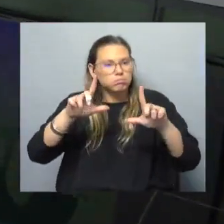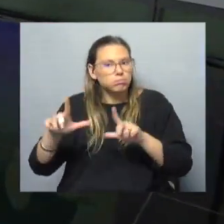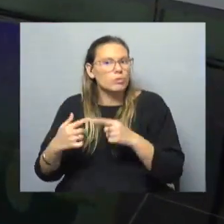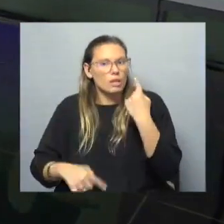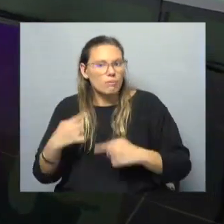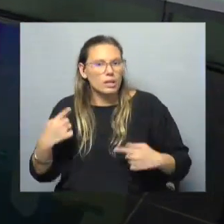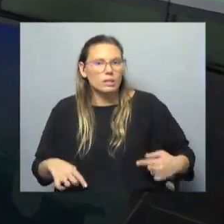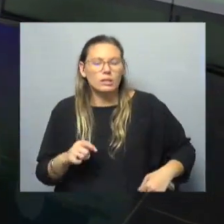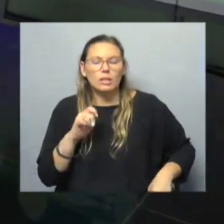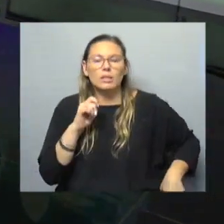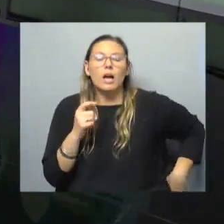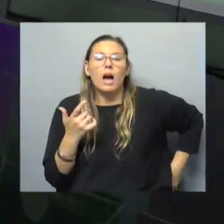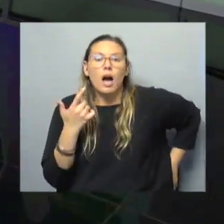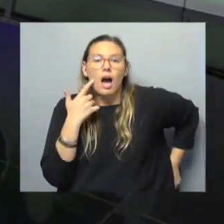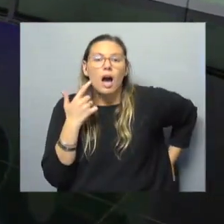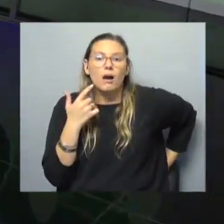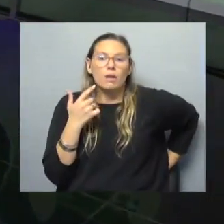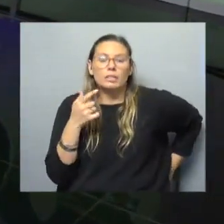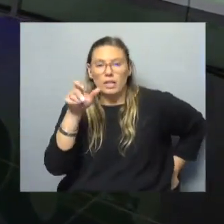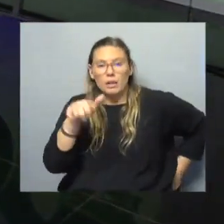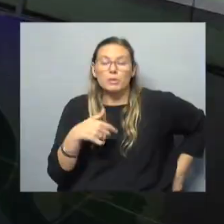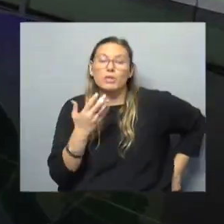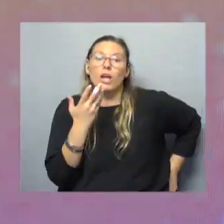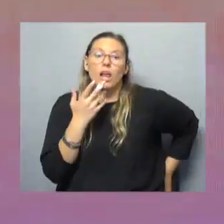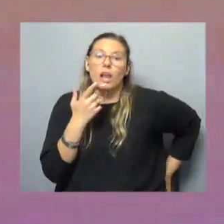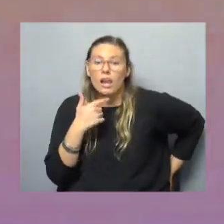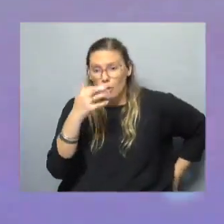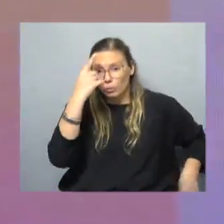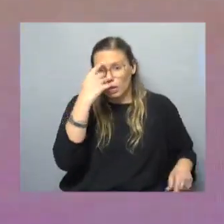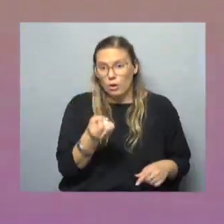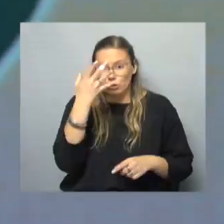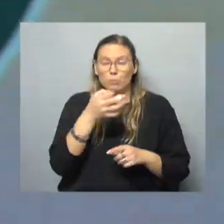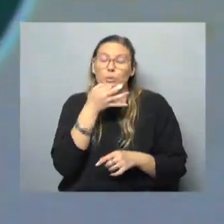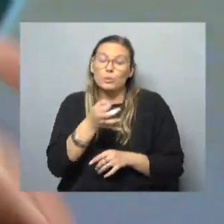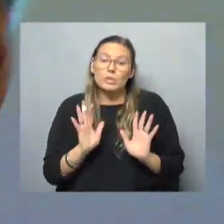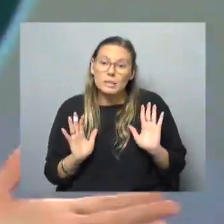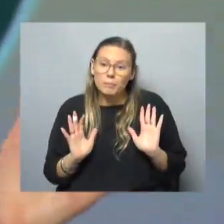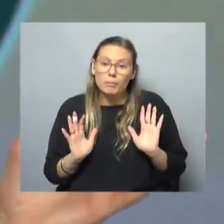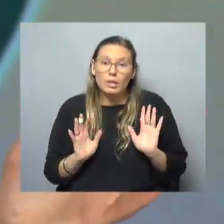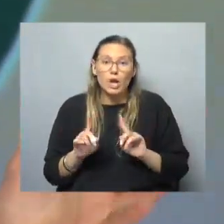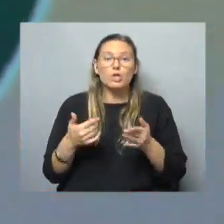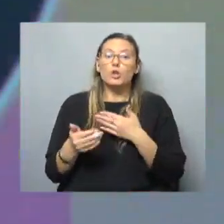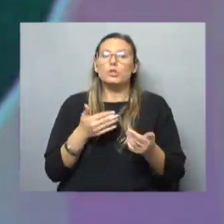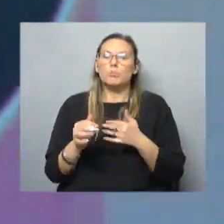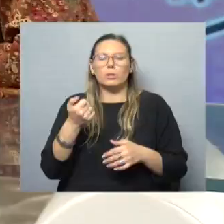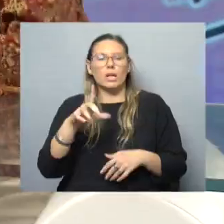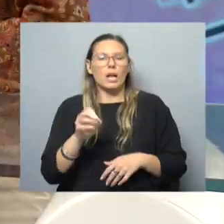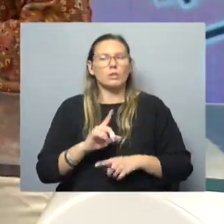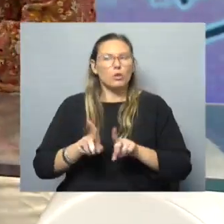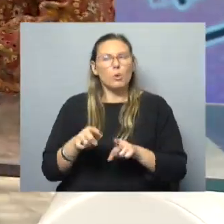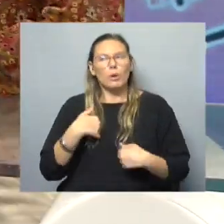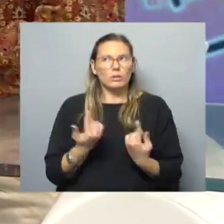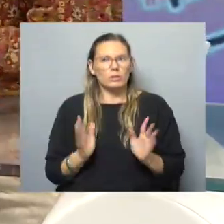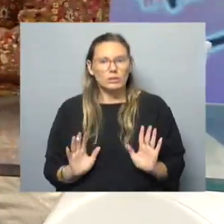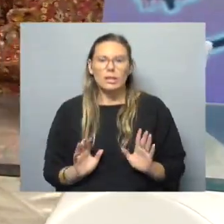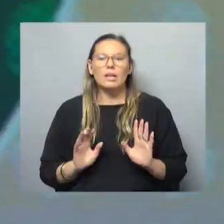encantó. Divino. Vamos a ver si a Aldo Garay le gusta tu definición. Veremos, no sé dónde está. Excelente. Si no, no nos importa, Aldo. Bien, ¿qué